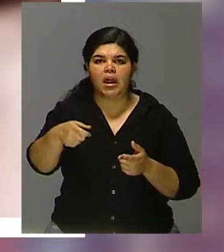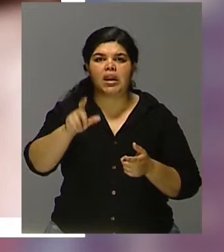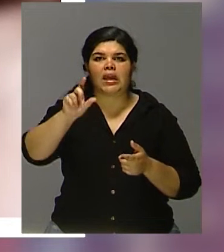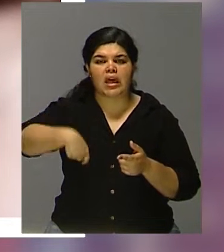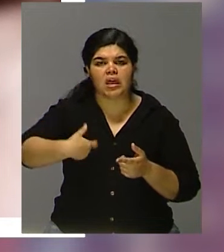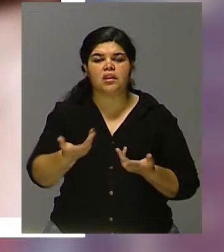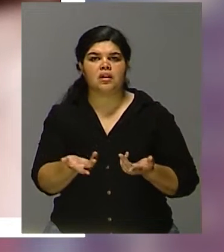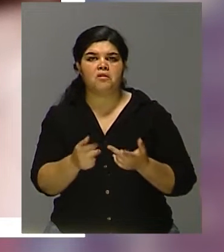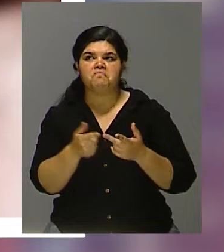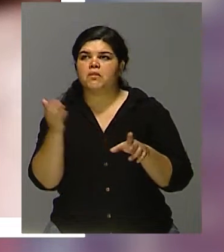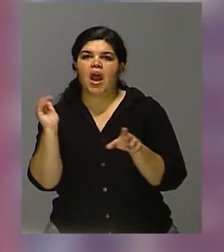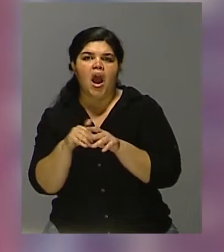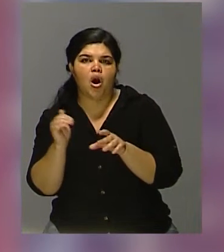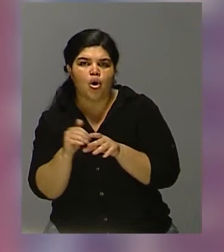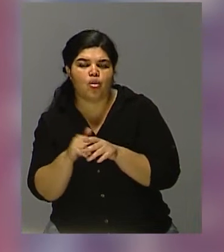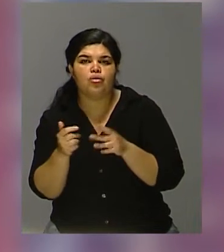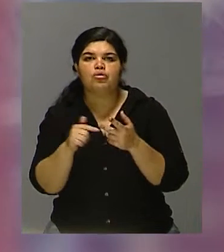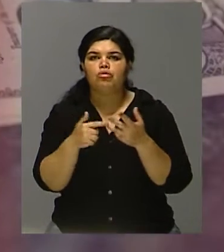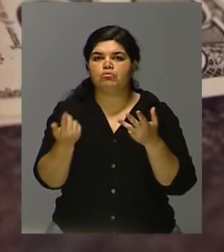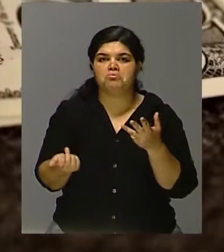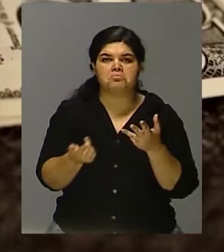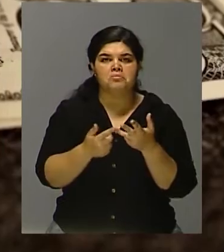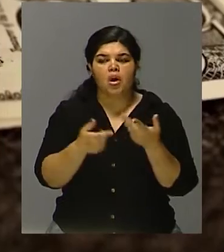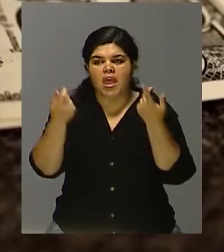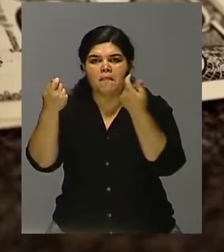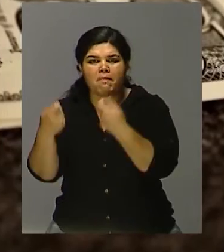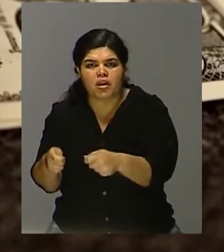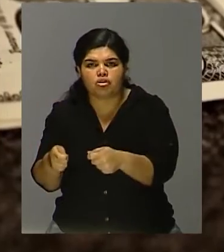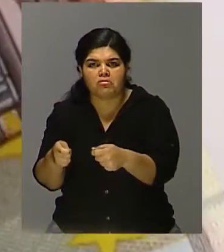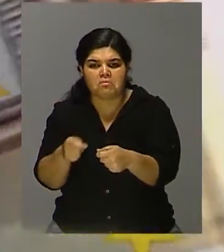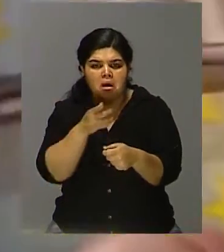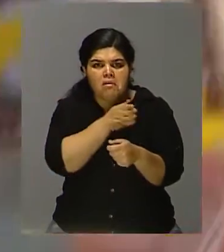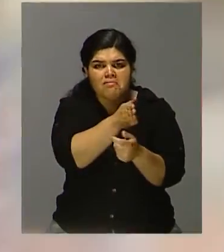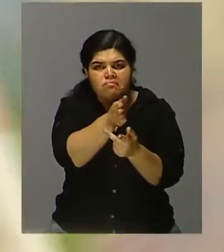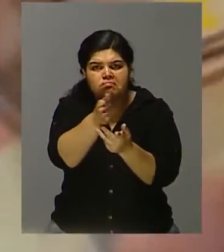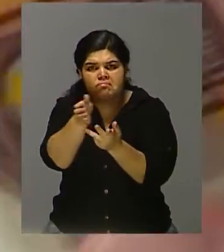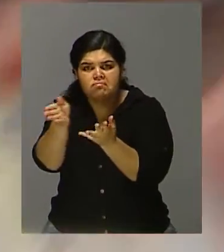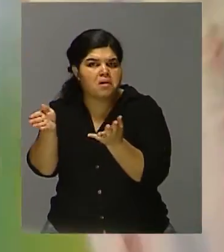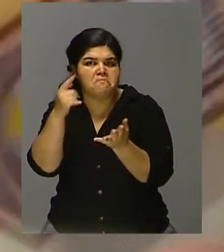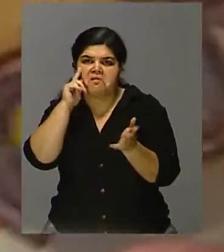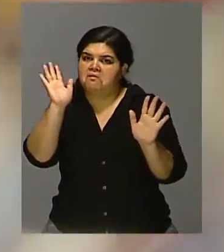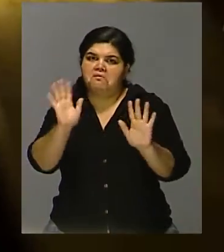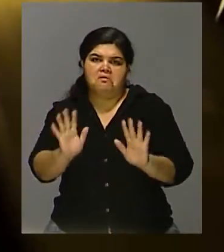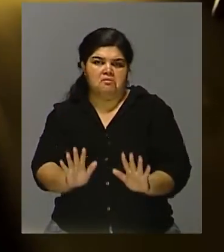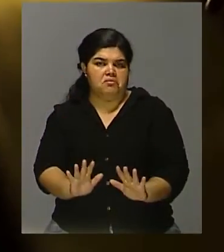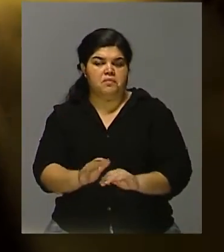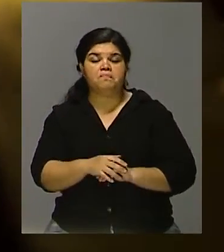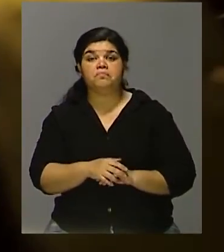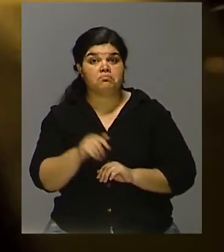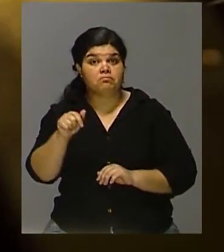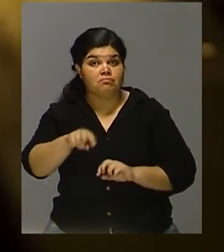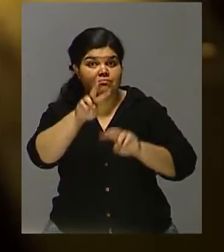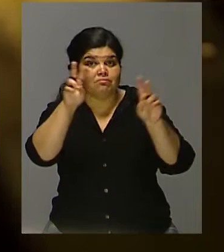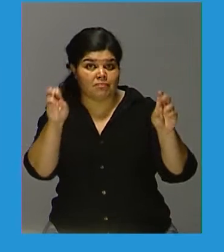un ahorro o finalmente tal vez meterse en el mercado de las inversiones. Es un tema